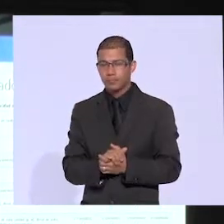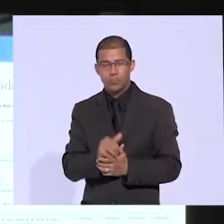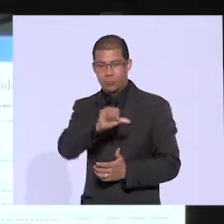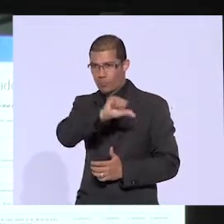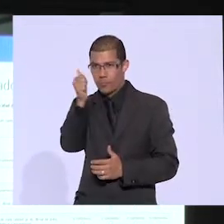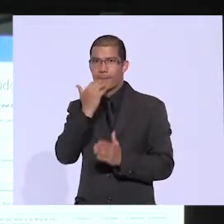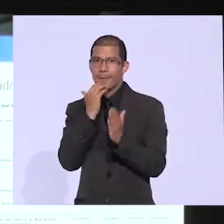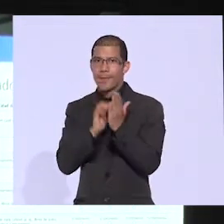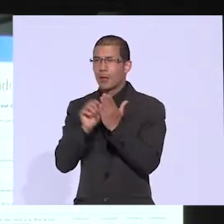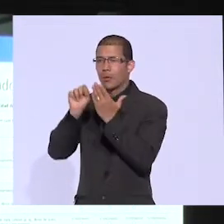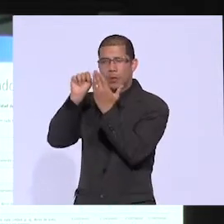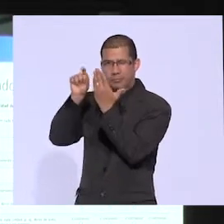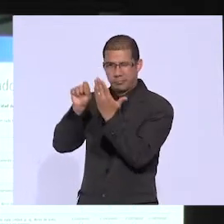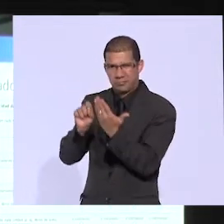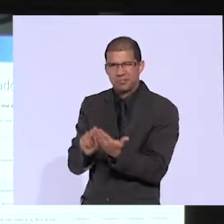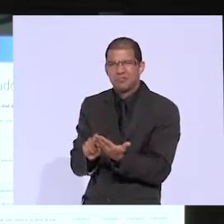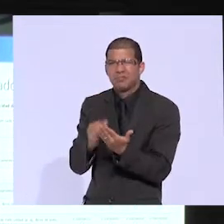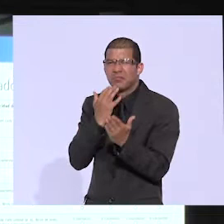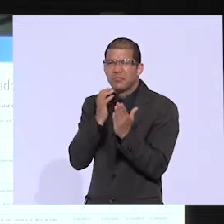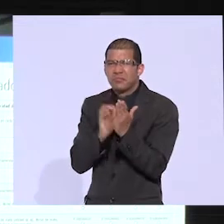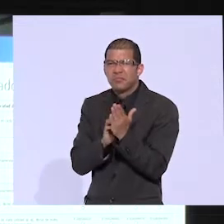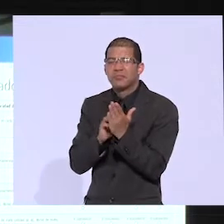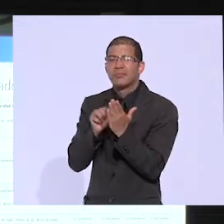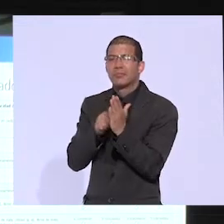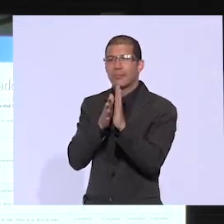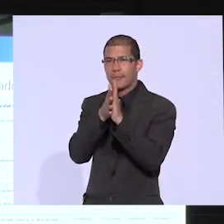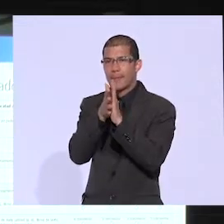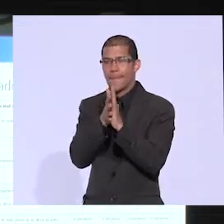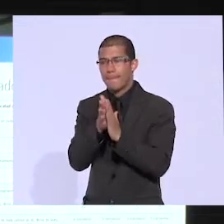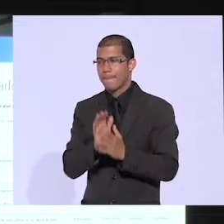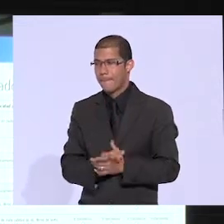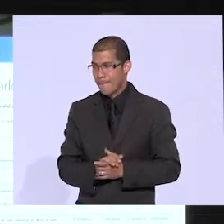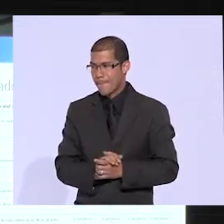de qué preguntas se les hacen a los docentes en su cuestionario, como